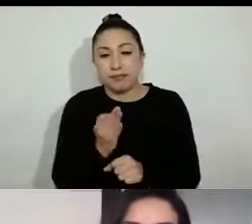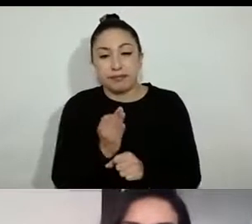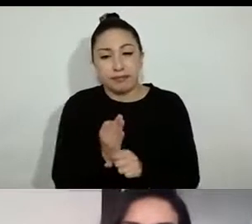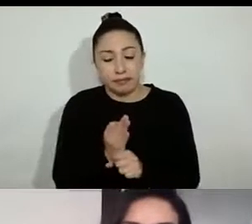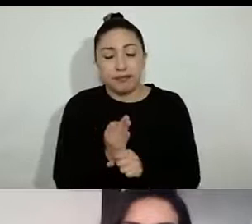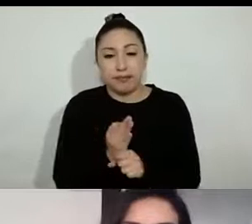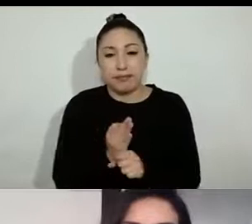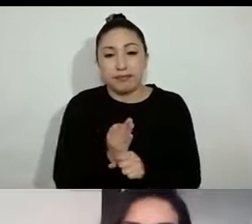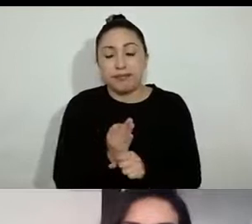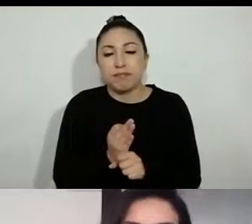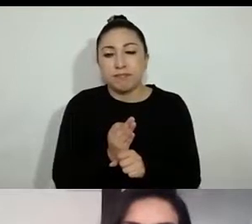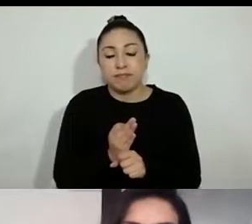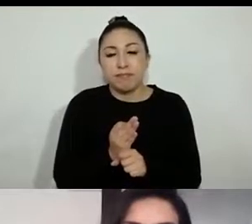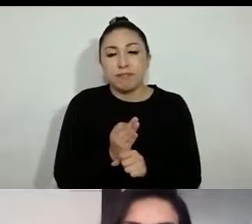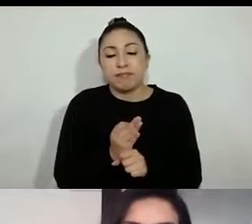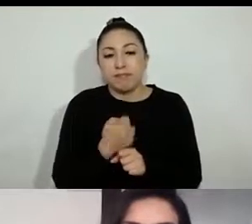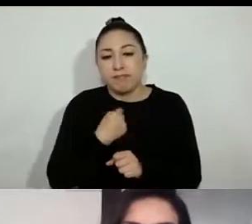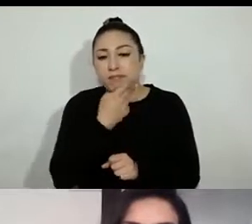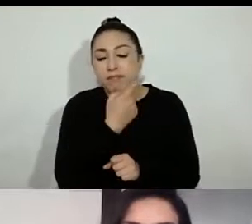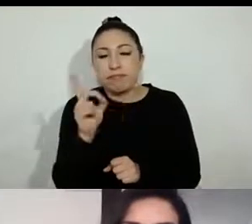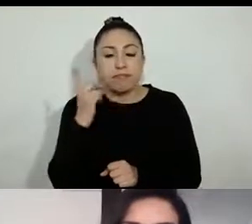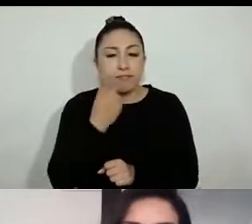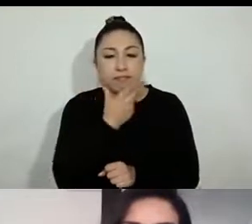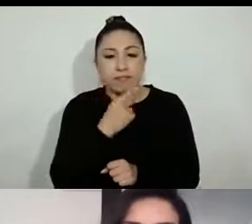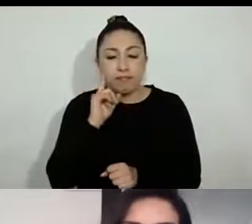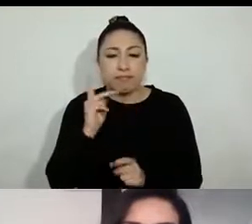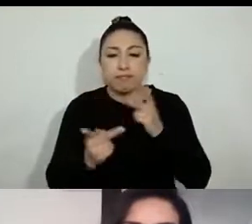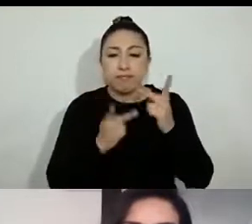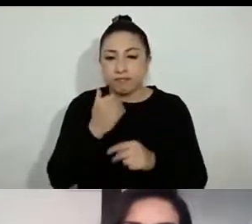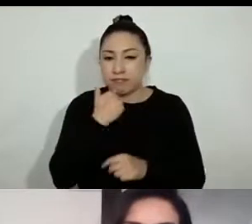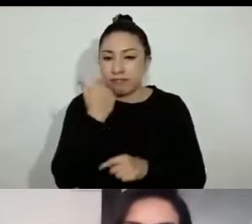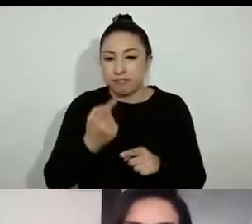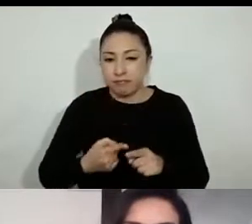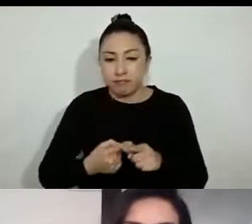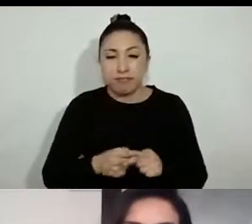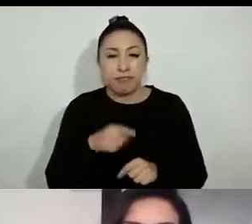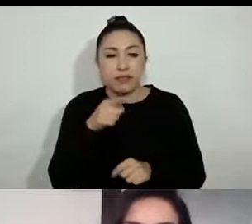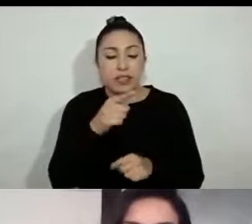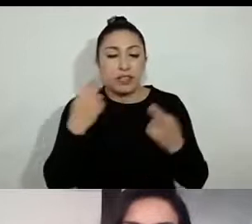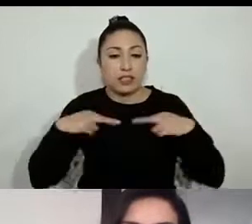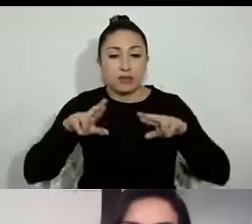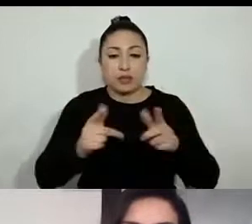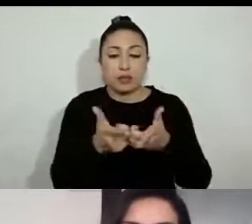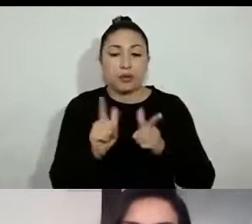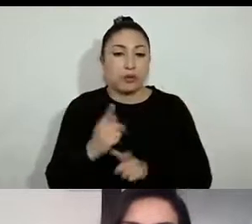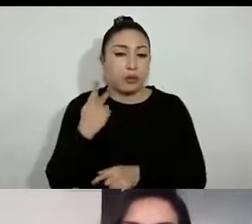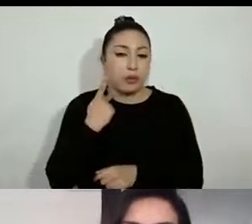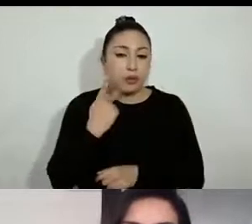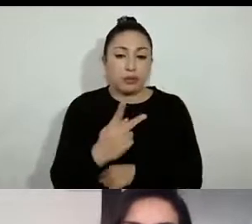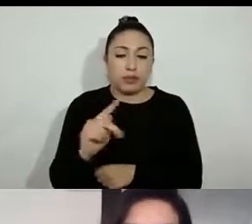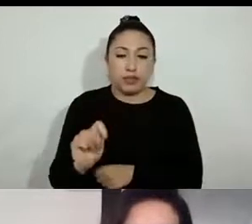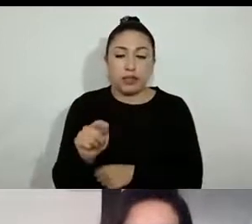menciona a los diputados y diputadas que harán uso de la palabra. Por el grupo parlamentario del Partido del